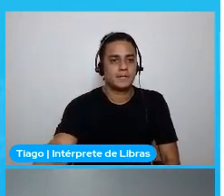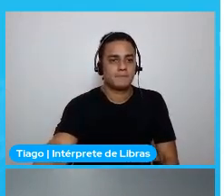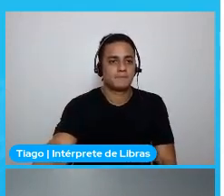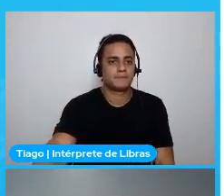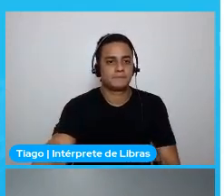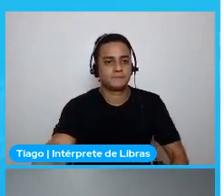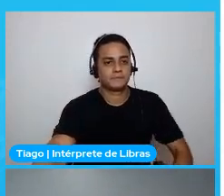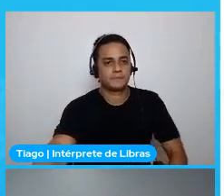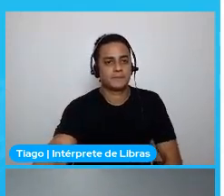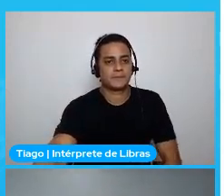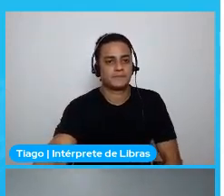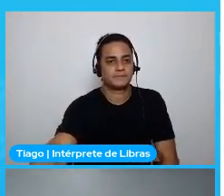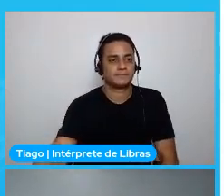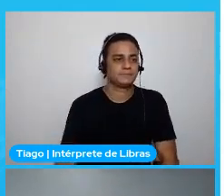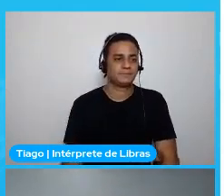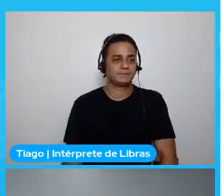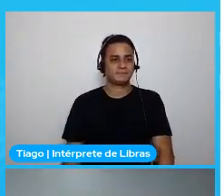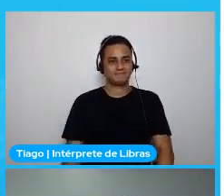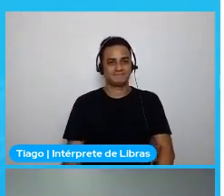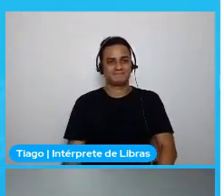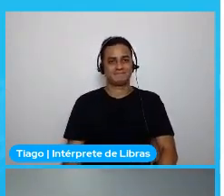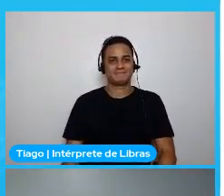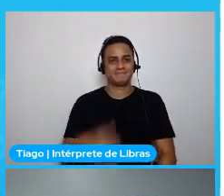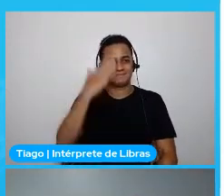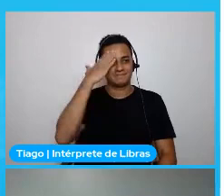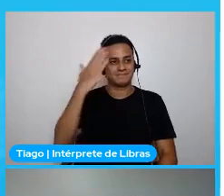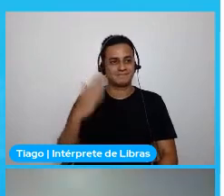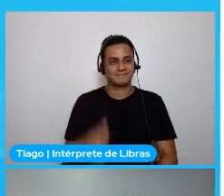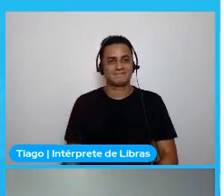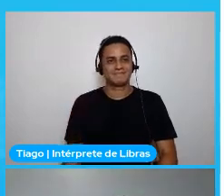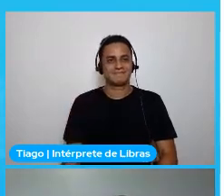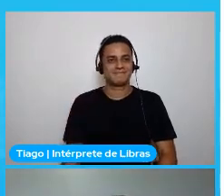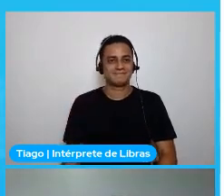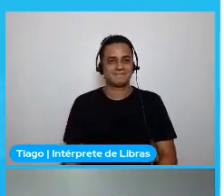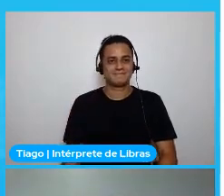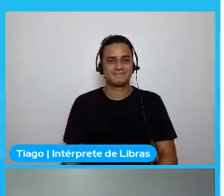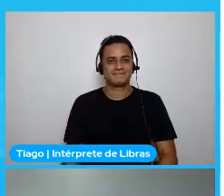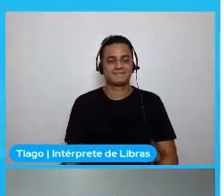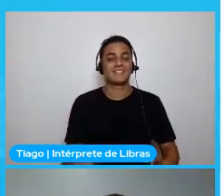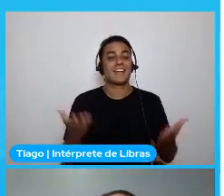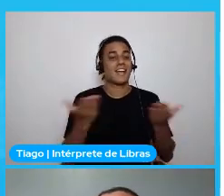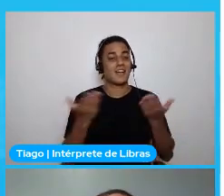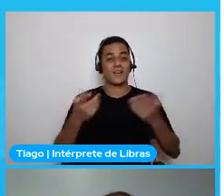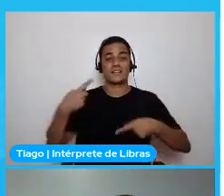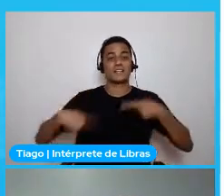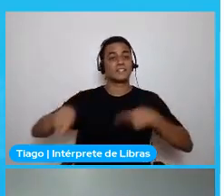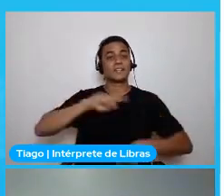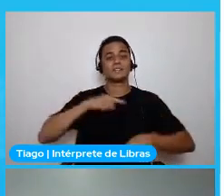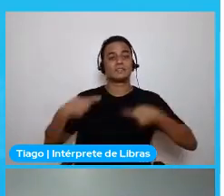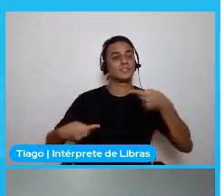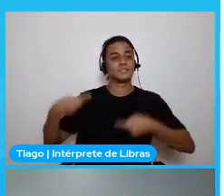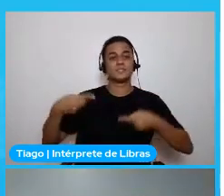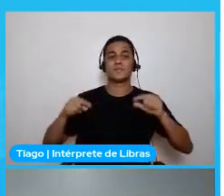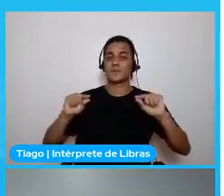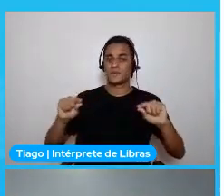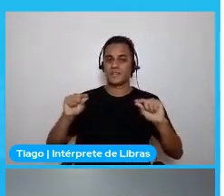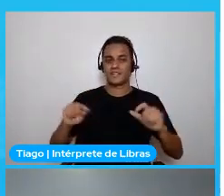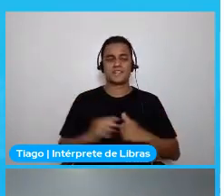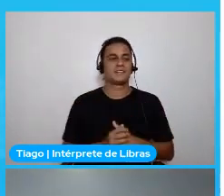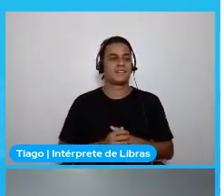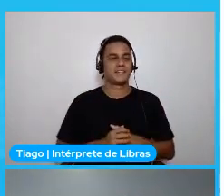Sí. Excelente, muchísimas gracias. Entonces, ¿de qué vamos a hablar el día de hoy? Vamos a conversar un poco